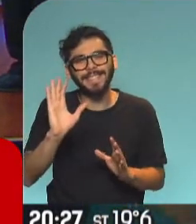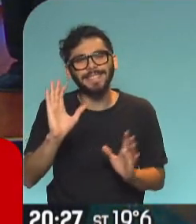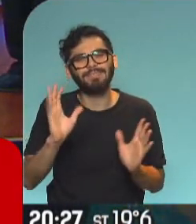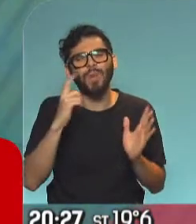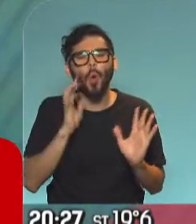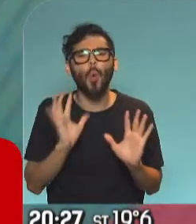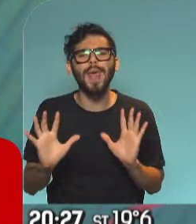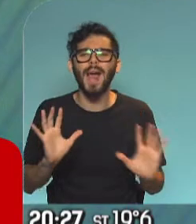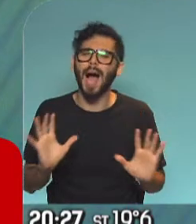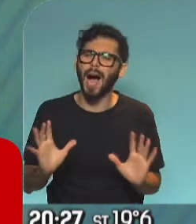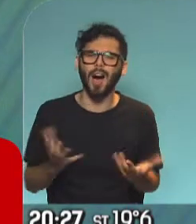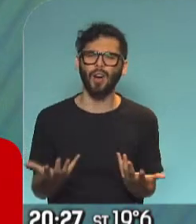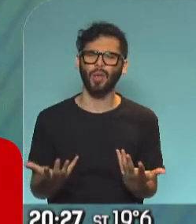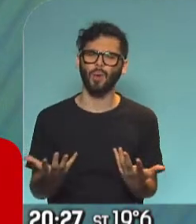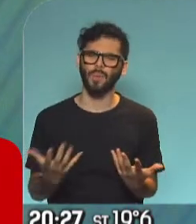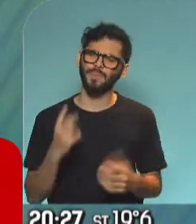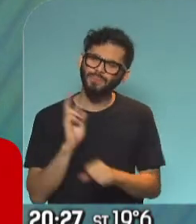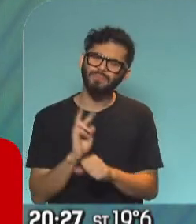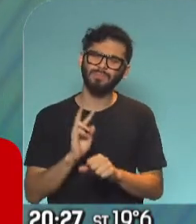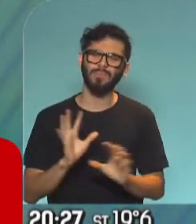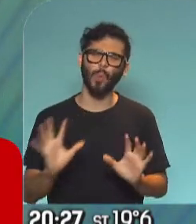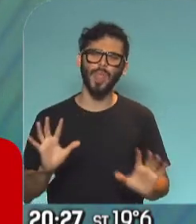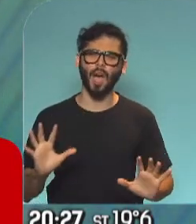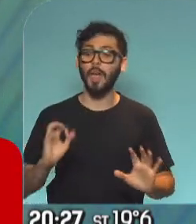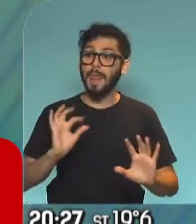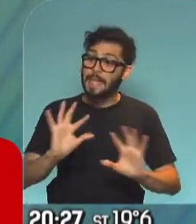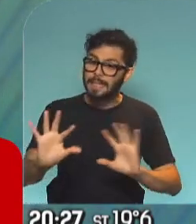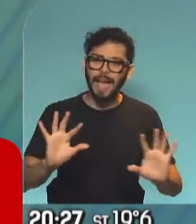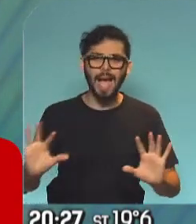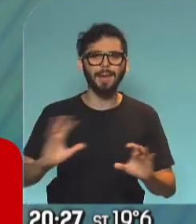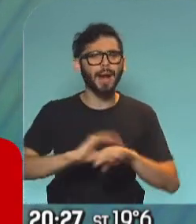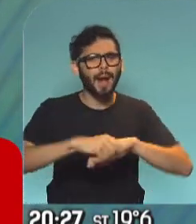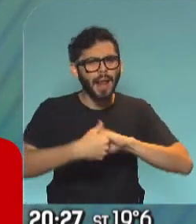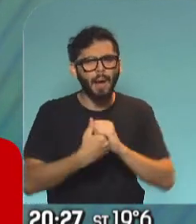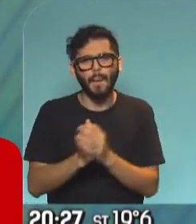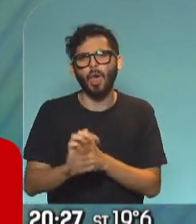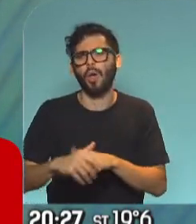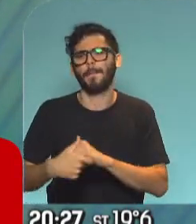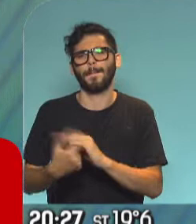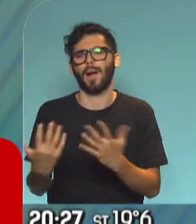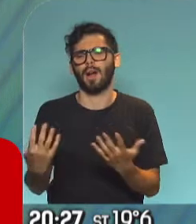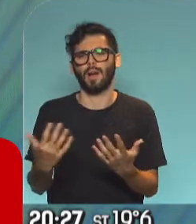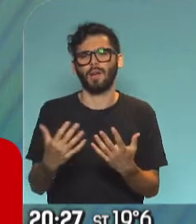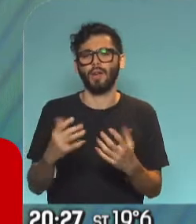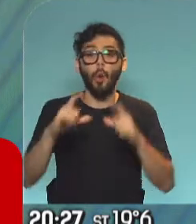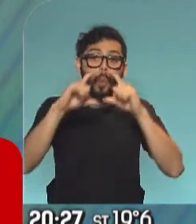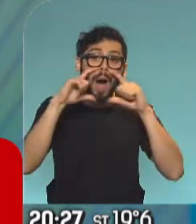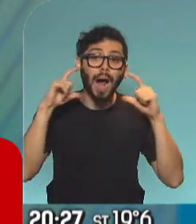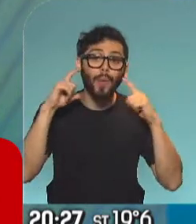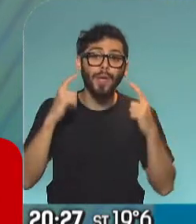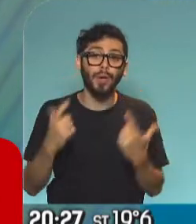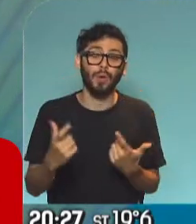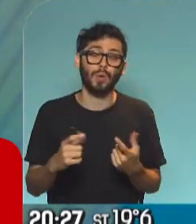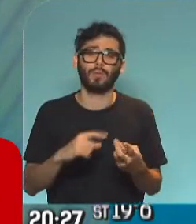consecuencias hay que mantener esos cuidados, sobre todo el distanciamiento, el lavado de manos, el usar el barbijo,